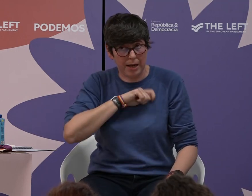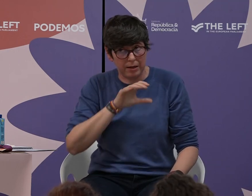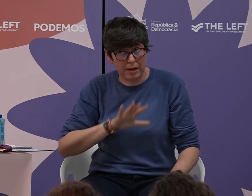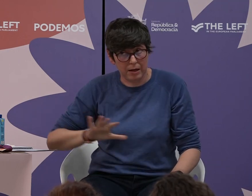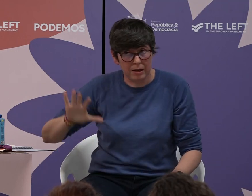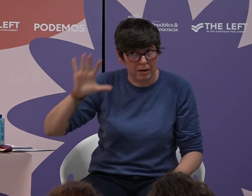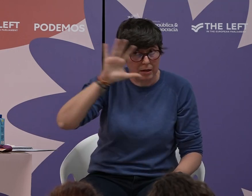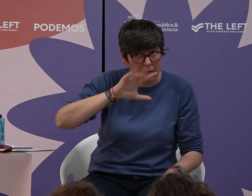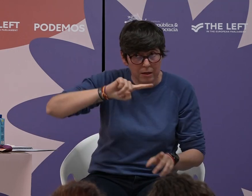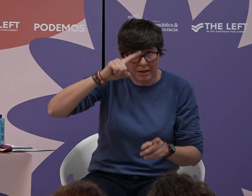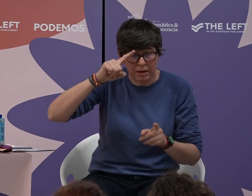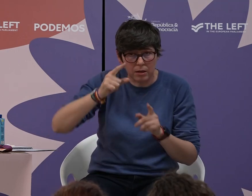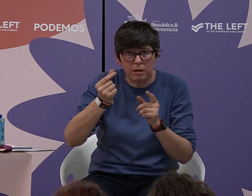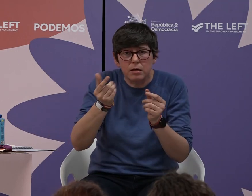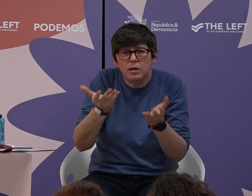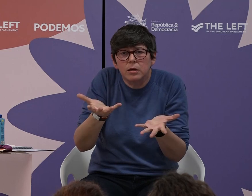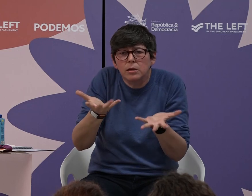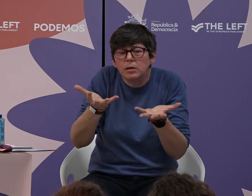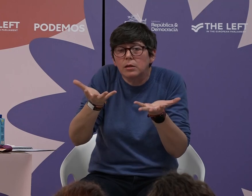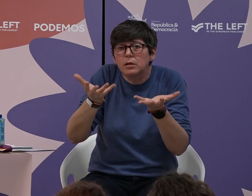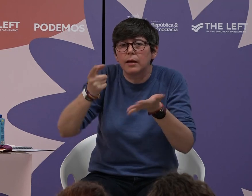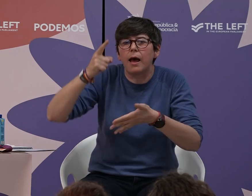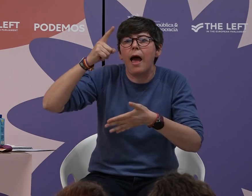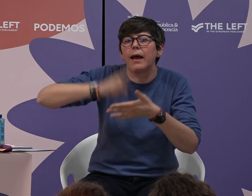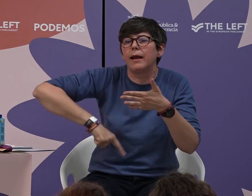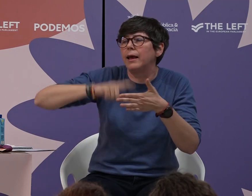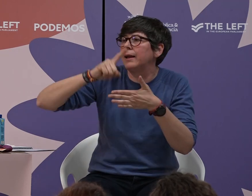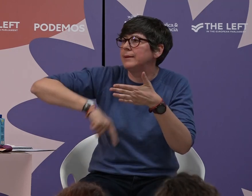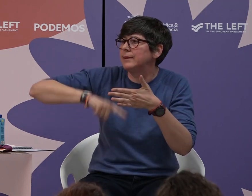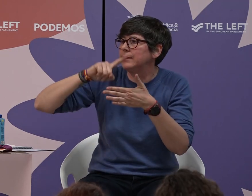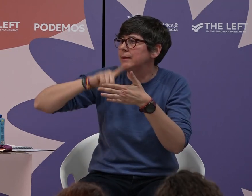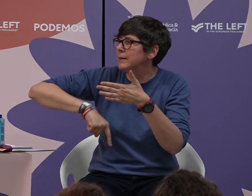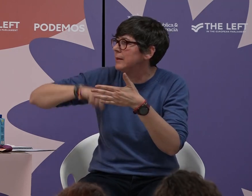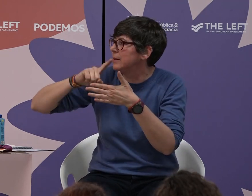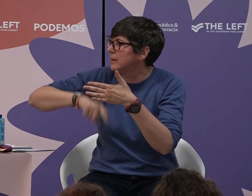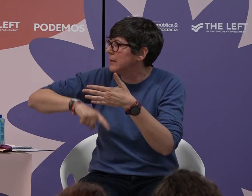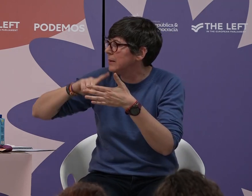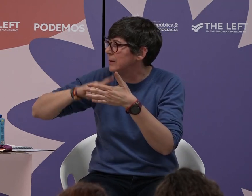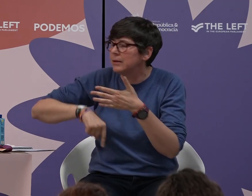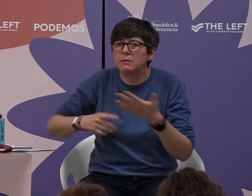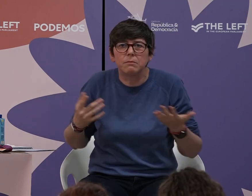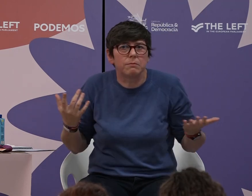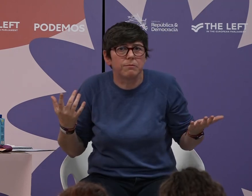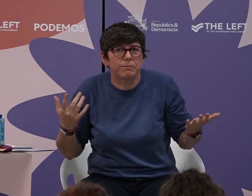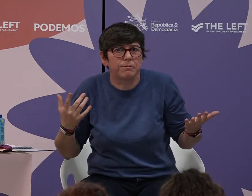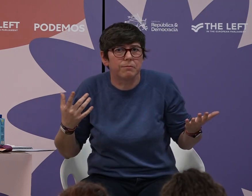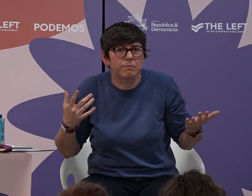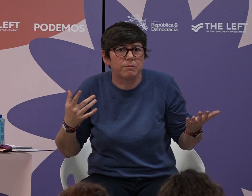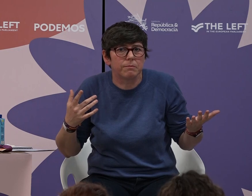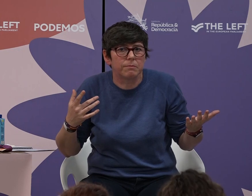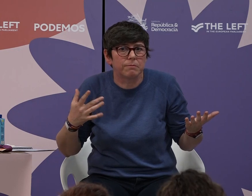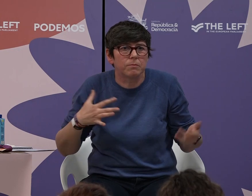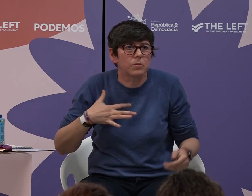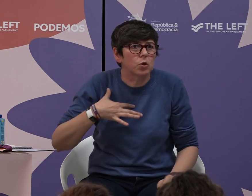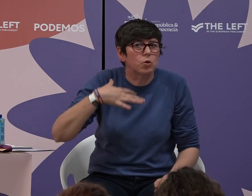ciudad yo creo que es están subiendo muchísimo los precios del alquiler de las viviendas yo creo